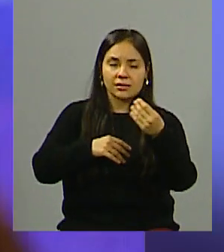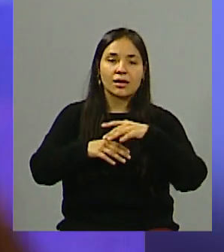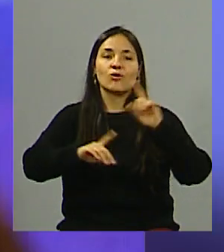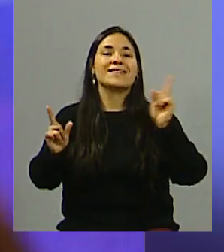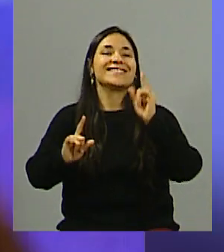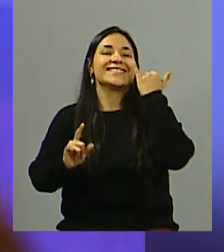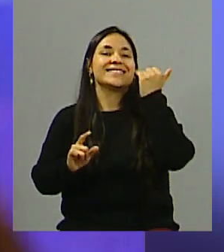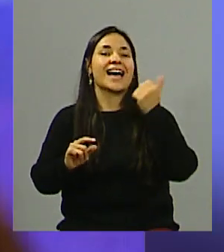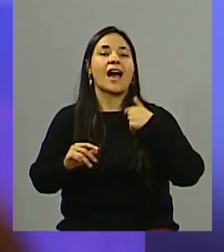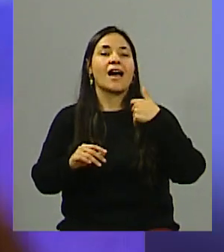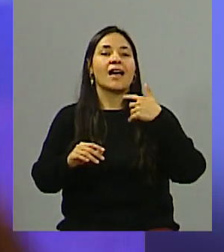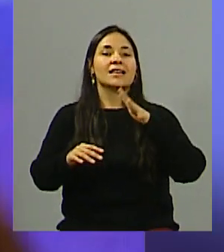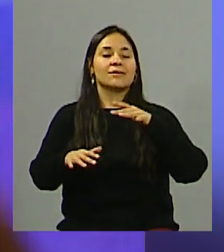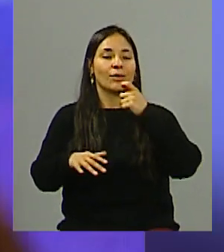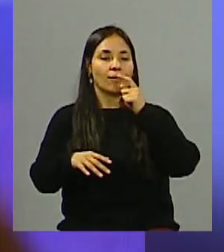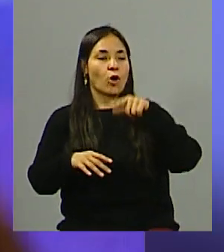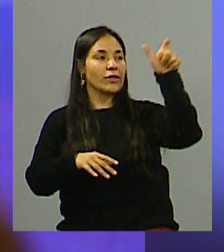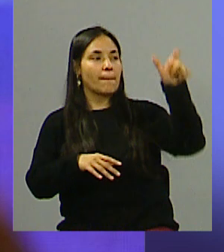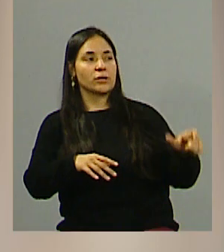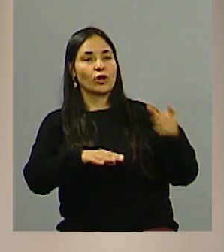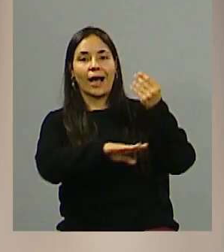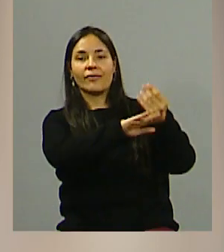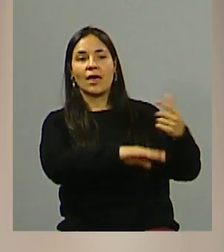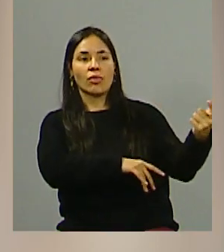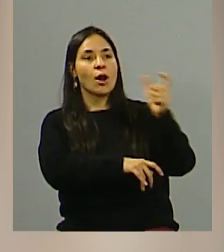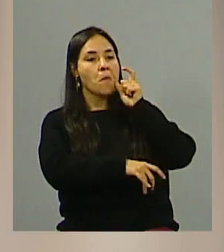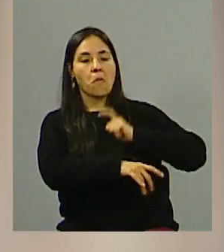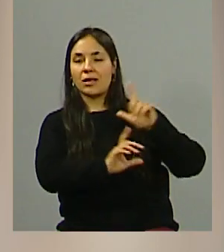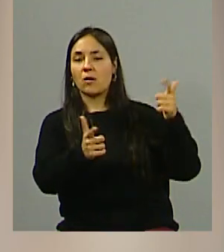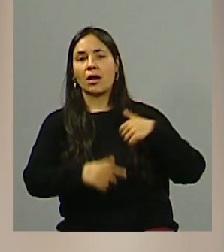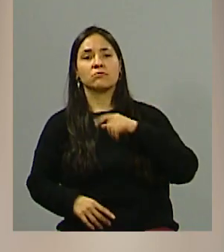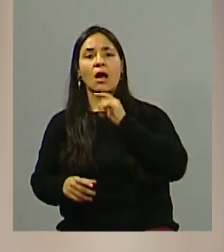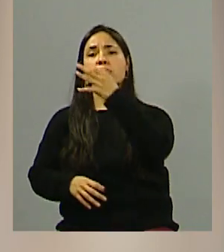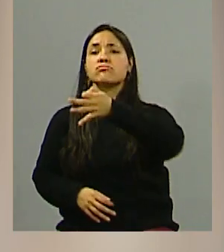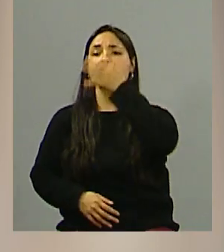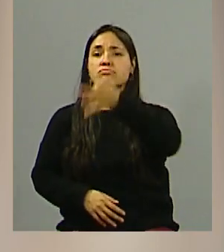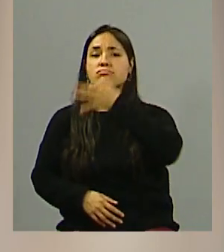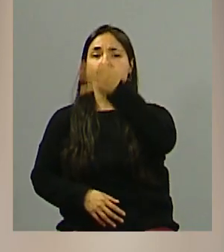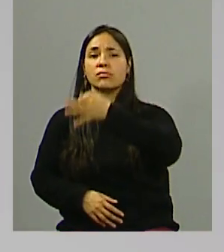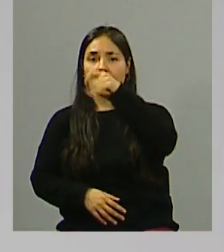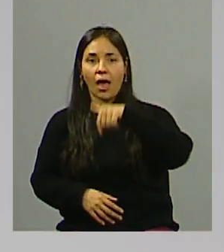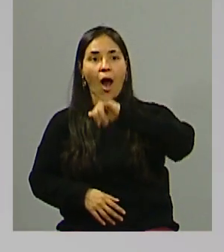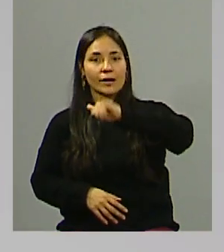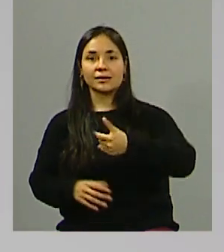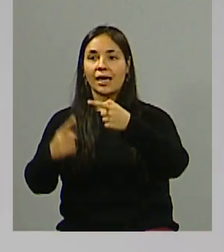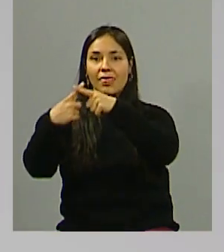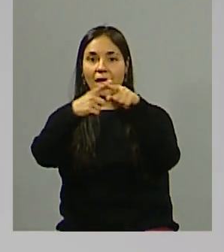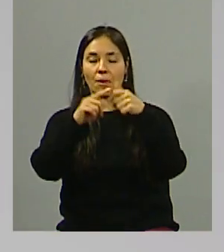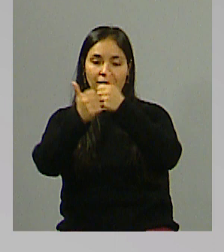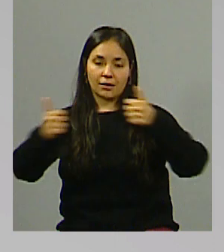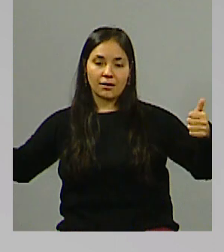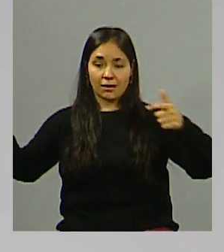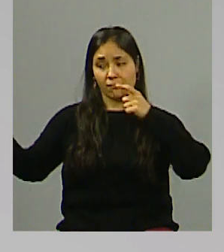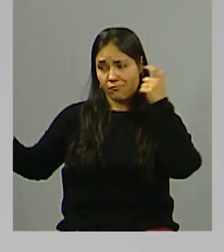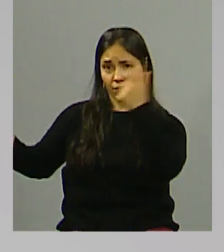situación en la cual no tiene a sus contrincantes enfrente, sino ante la posibilidad de intercambio. Claro. Un intercambio regulado, por supuesto, pero